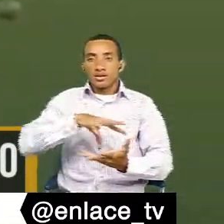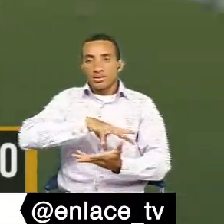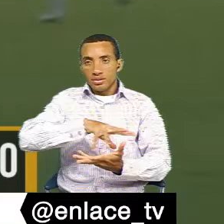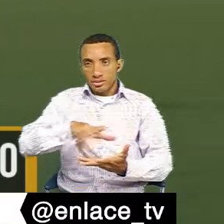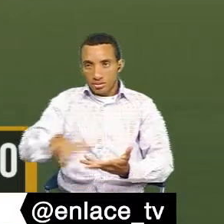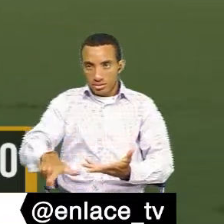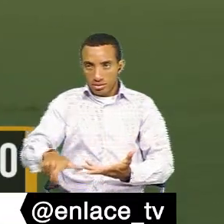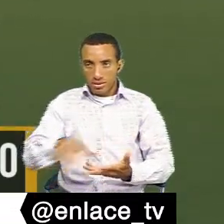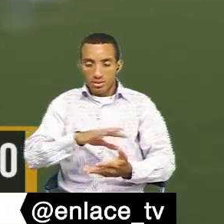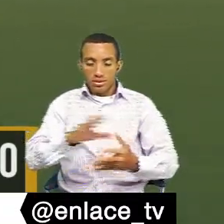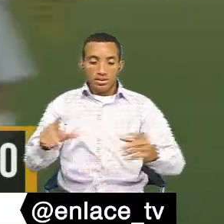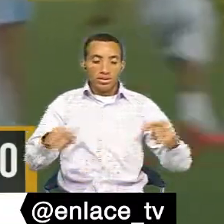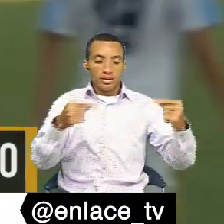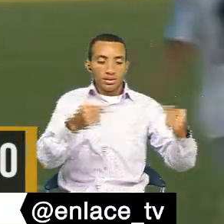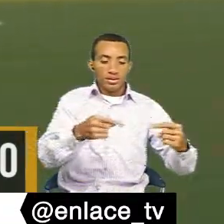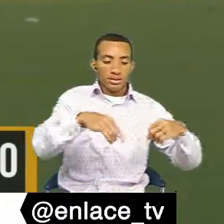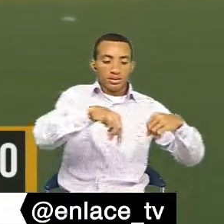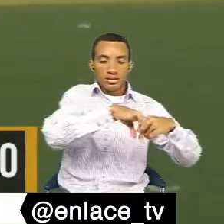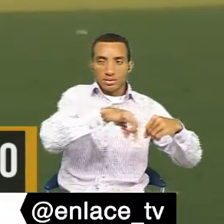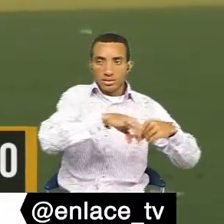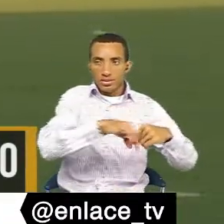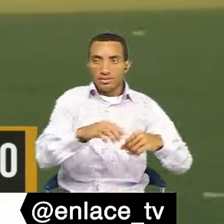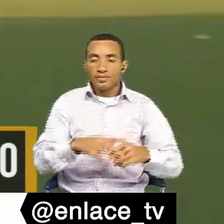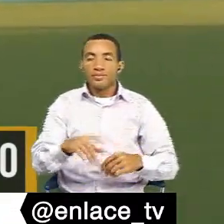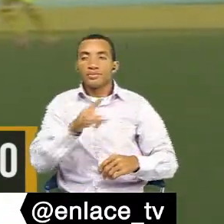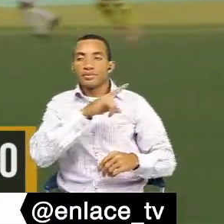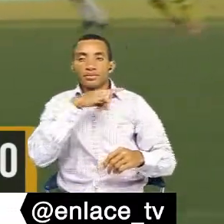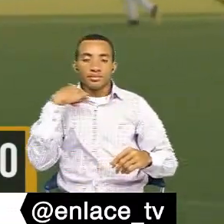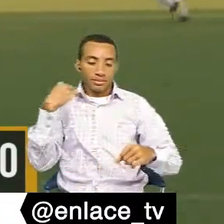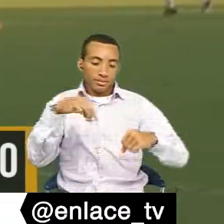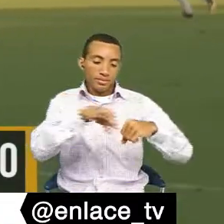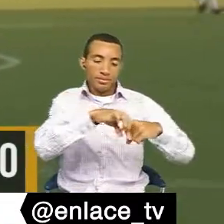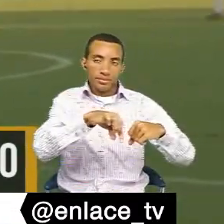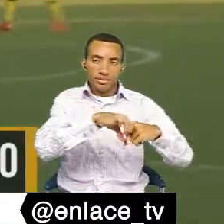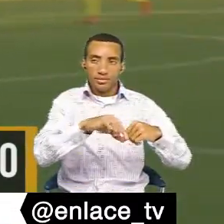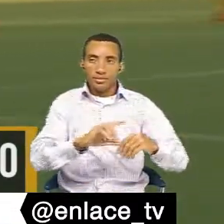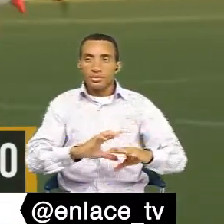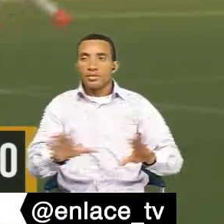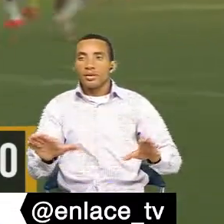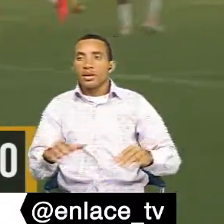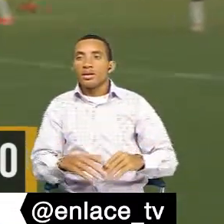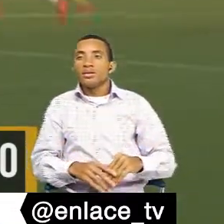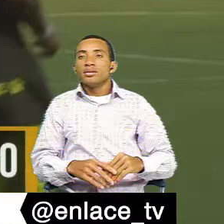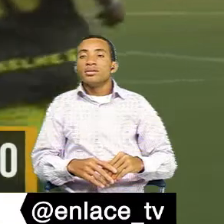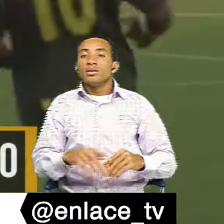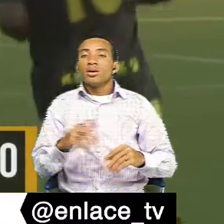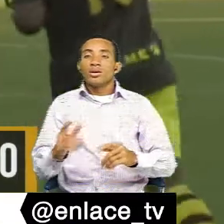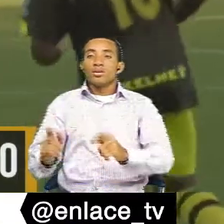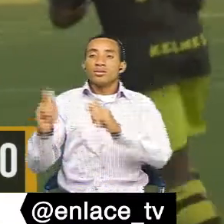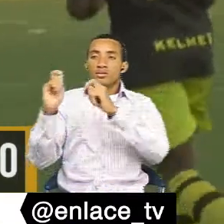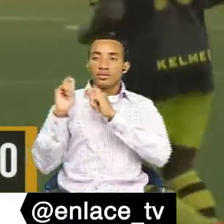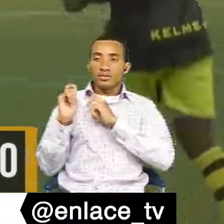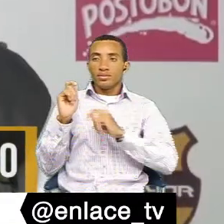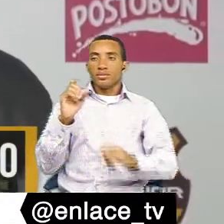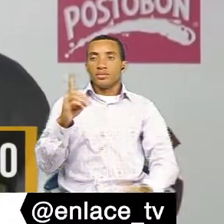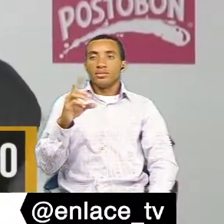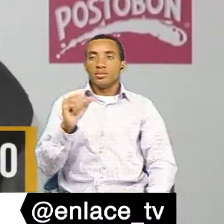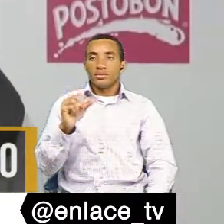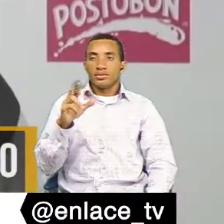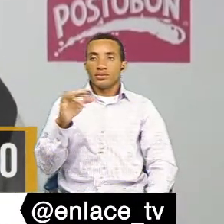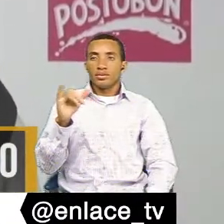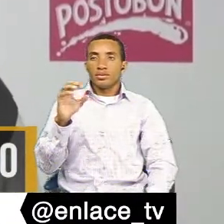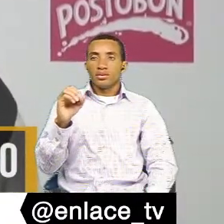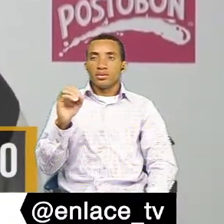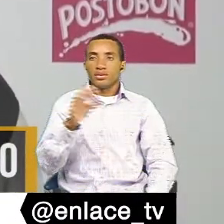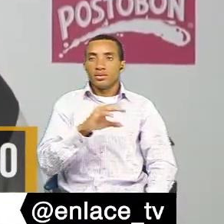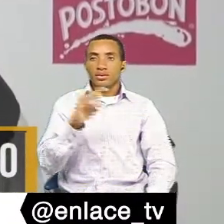de este campeonato nacional. Así definió el negativo resultado de la máquina amarilla su director técnico, Dairo Montesino. Se es